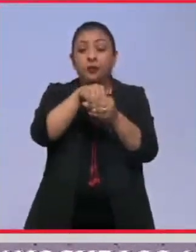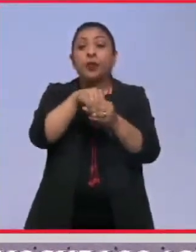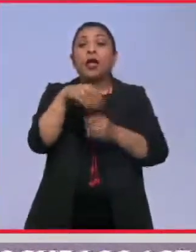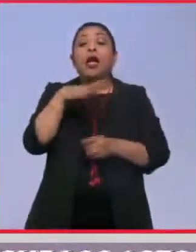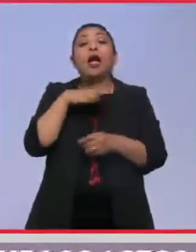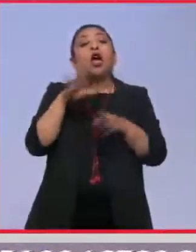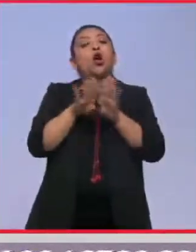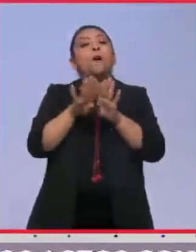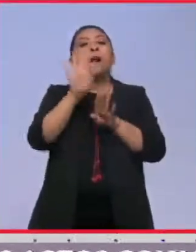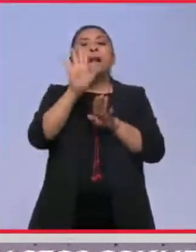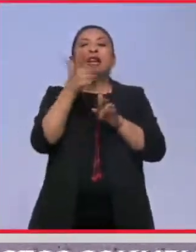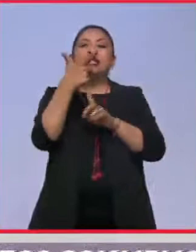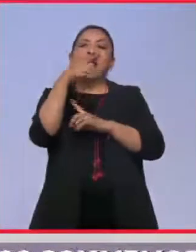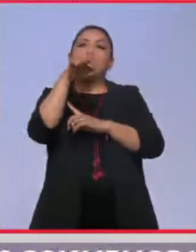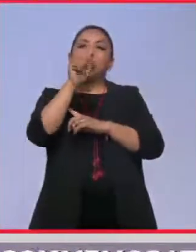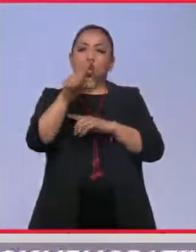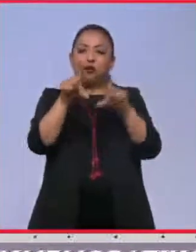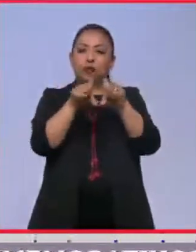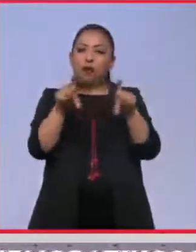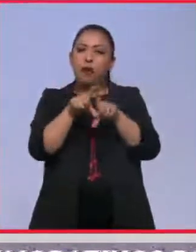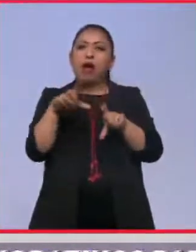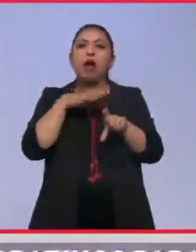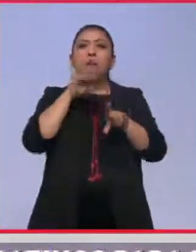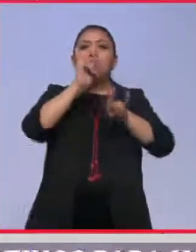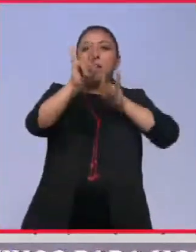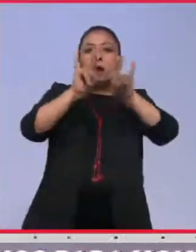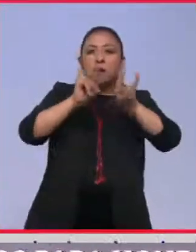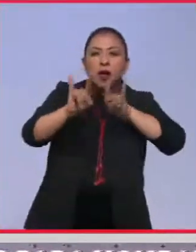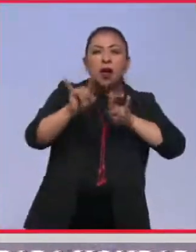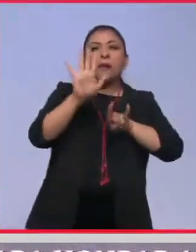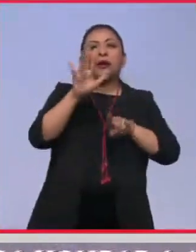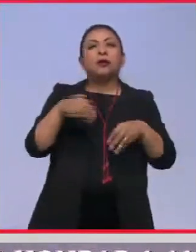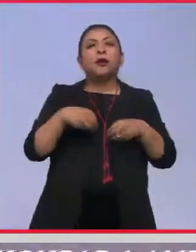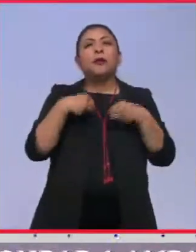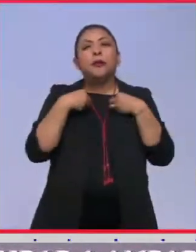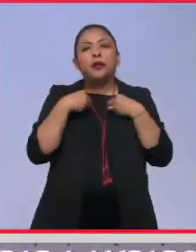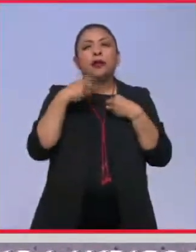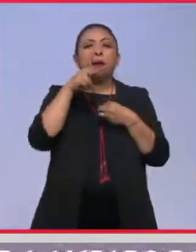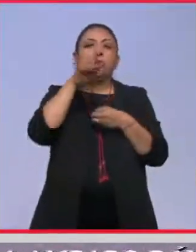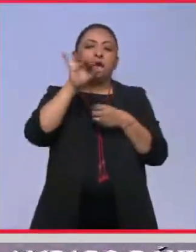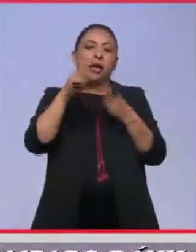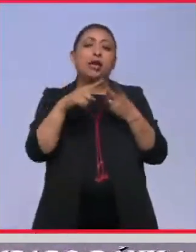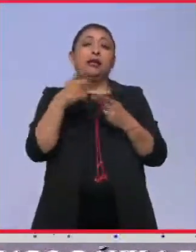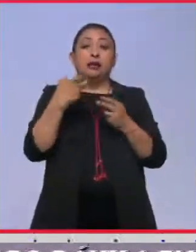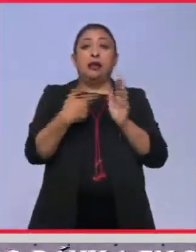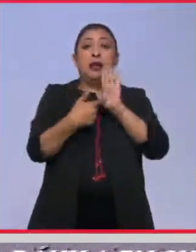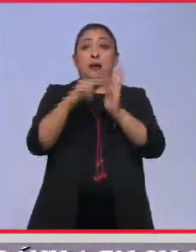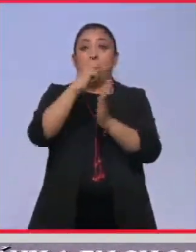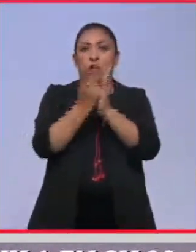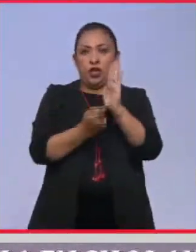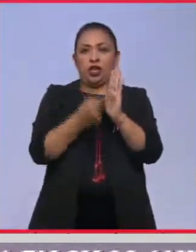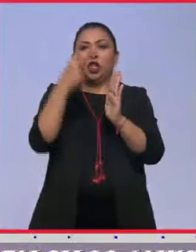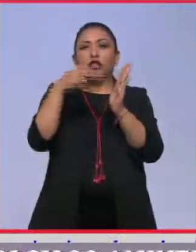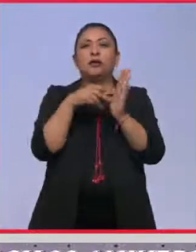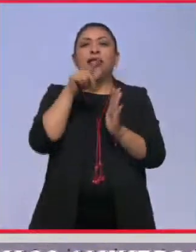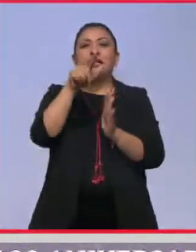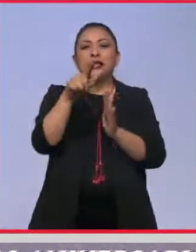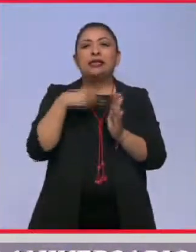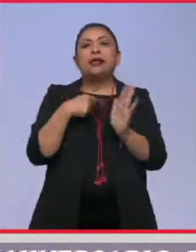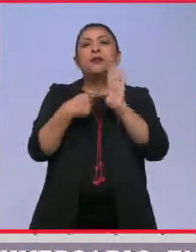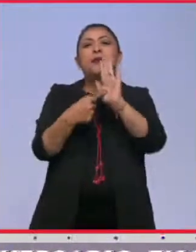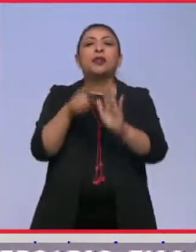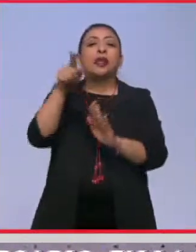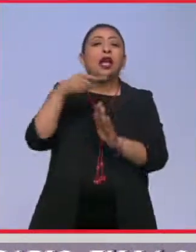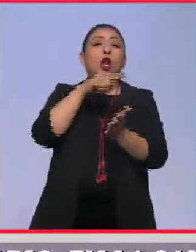Concebida como un guión, la muestra exhibe piezas como La vida en los pliegues, proyecto presentado en 2017 en el Pabellón Mexicano de la Bienal